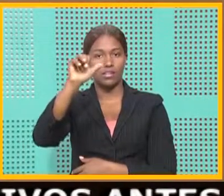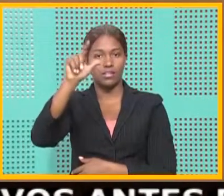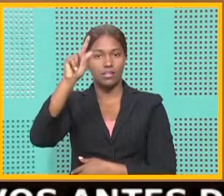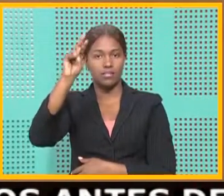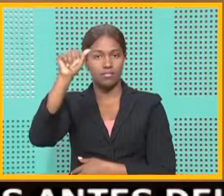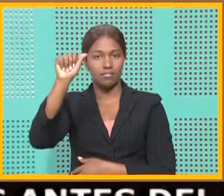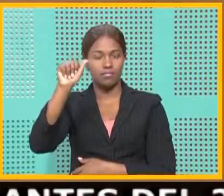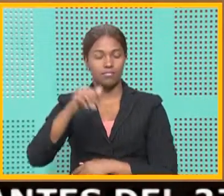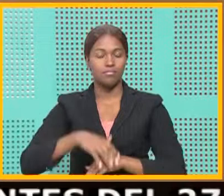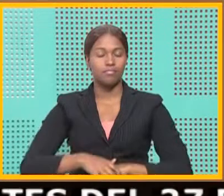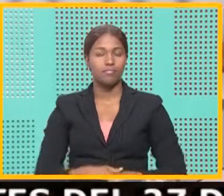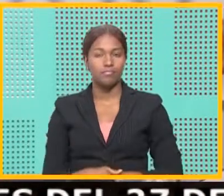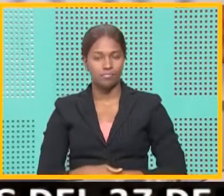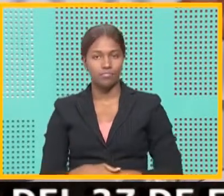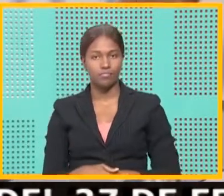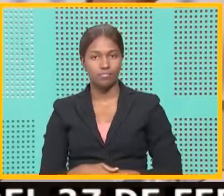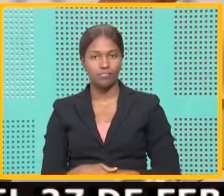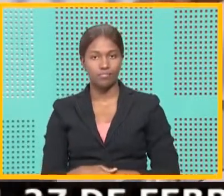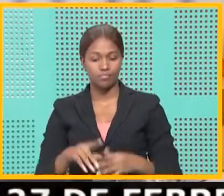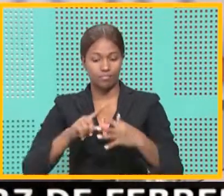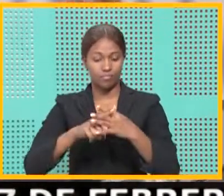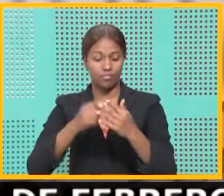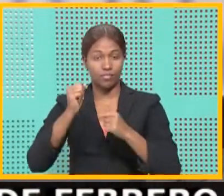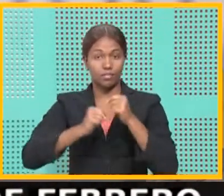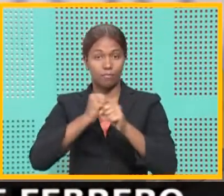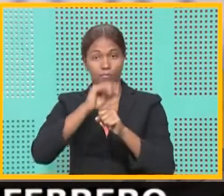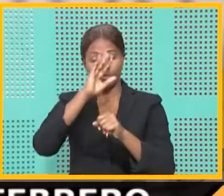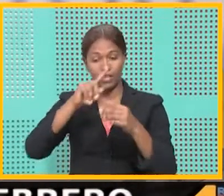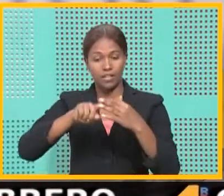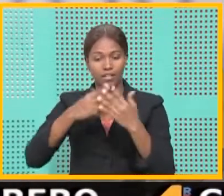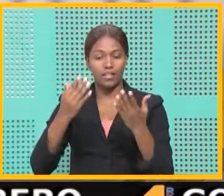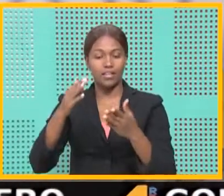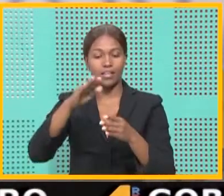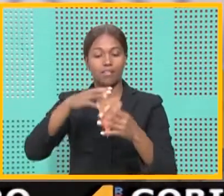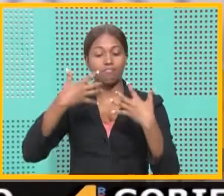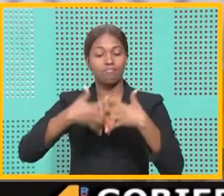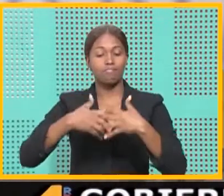los detalles. Comenzando el año, vamos a inaugurar a Punta Catalina.